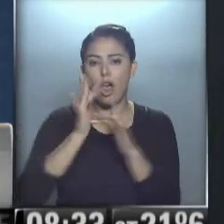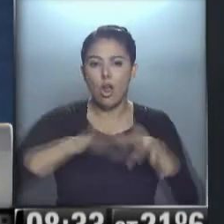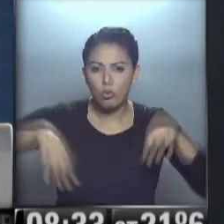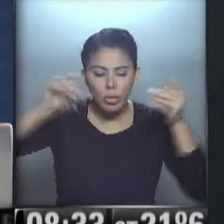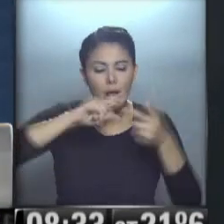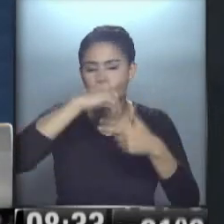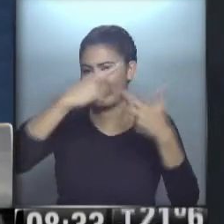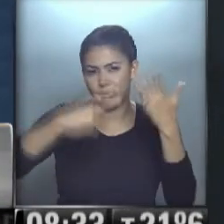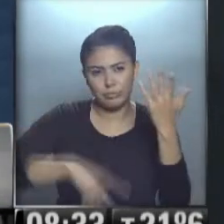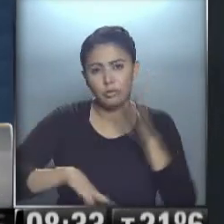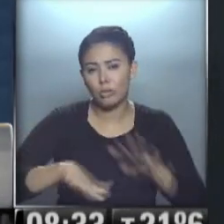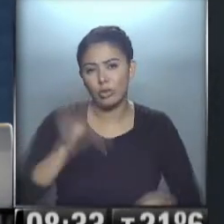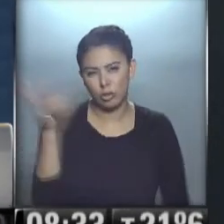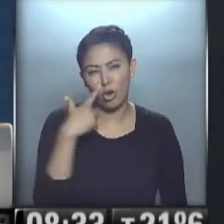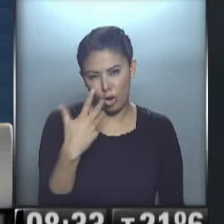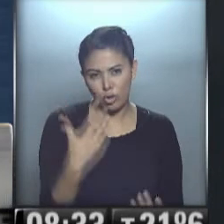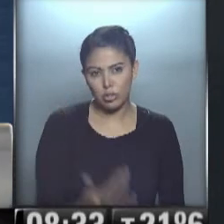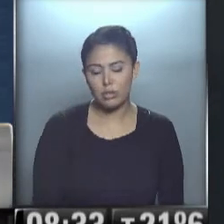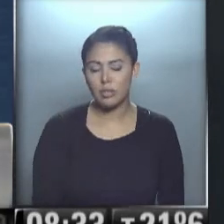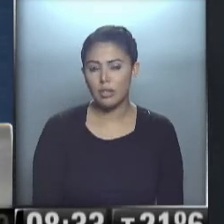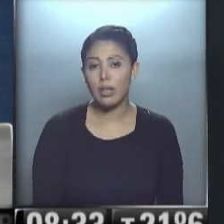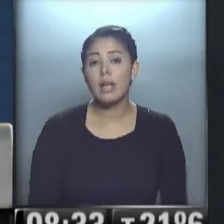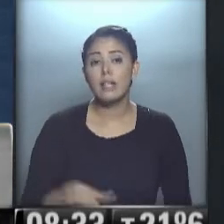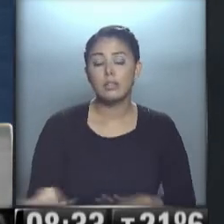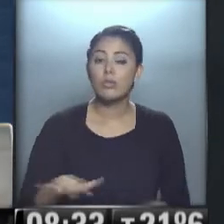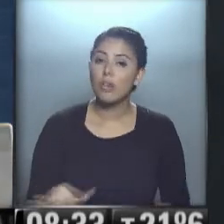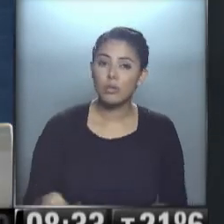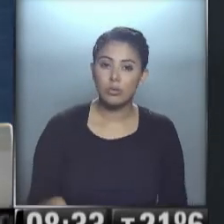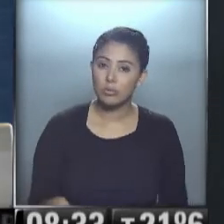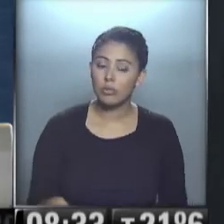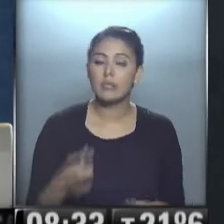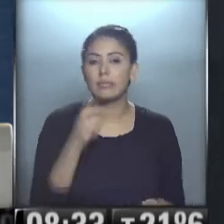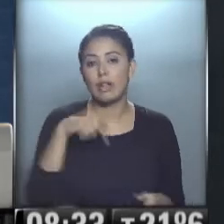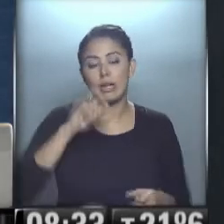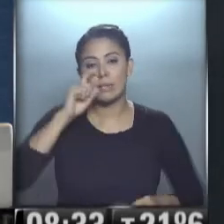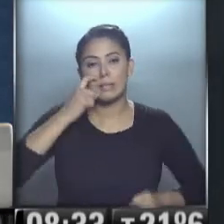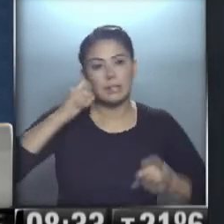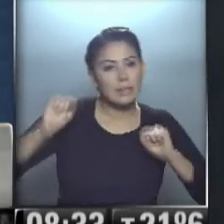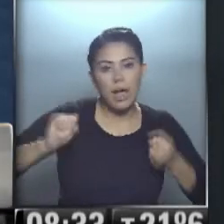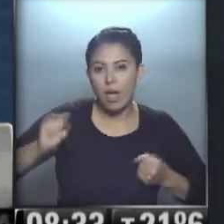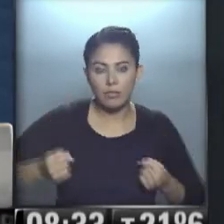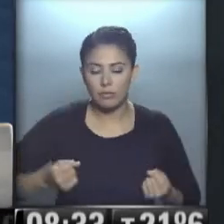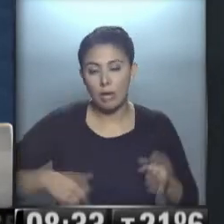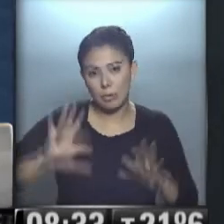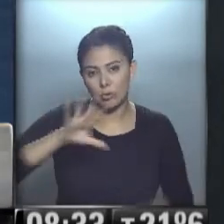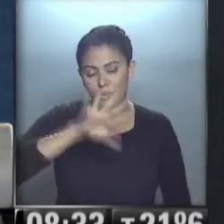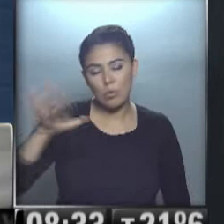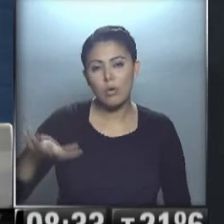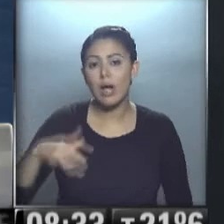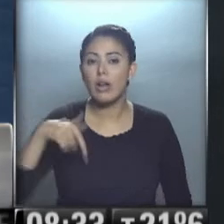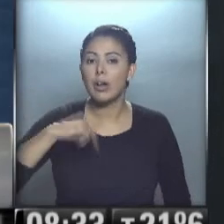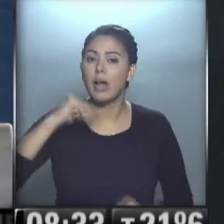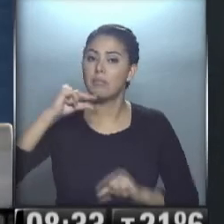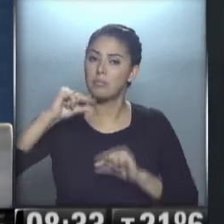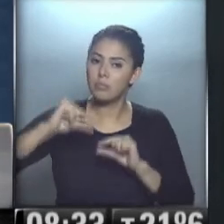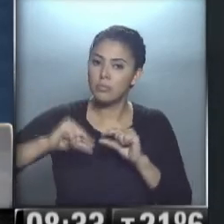hechos que son de público conocimiento. La situación, si bien extensa en muchos lugares, tiende a